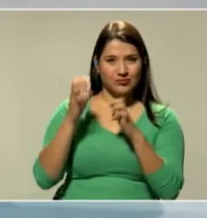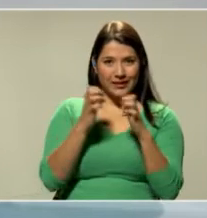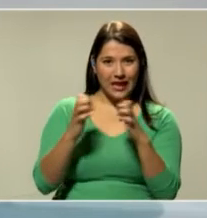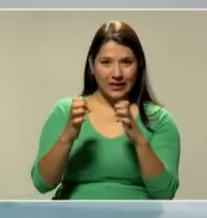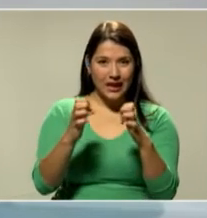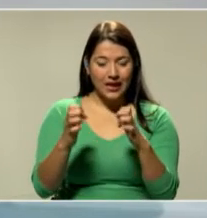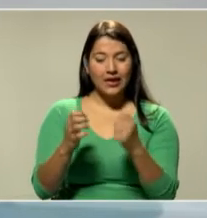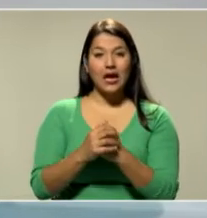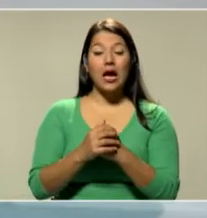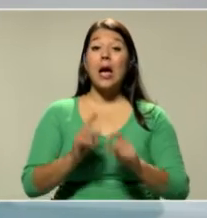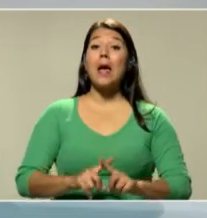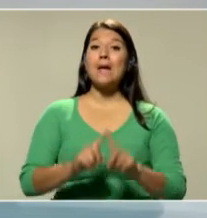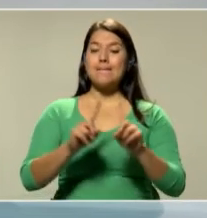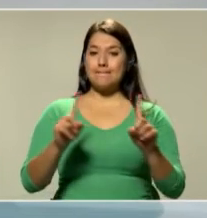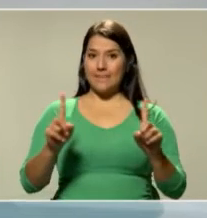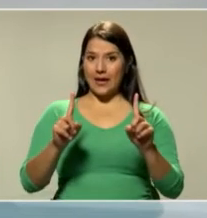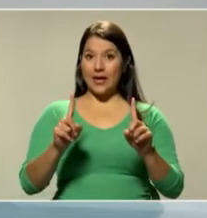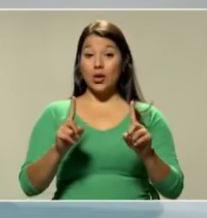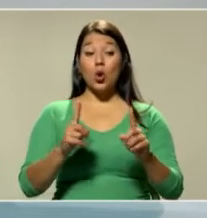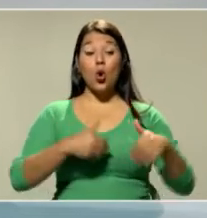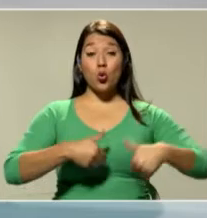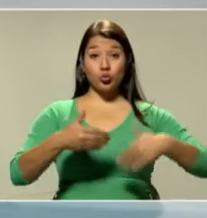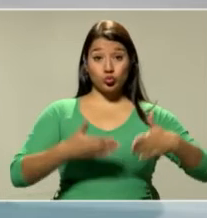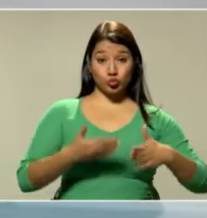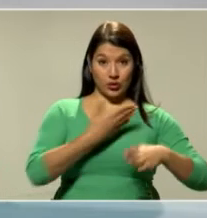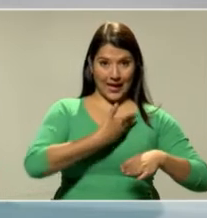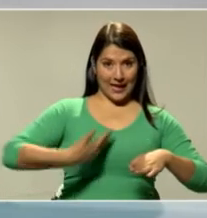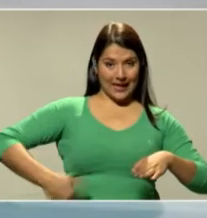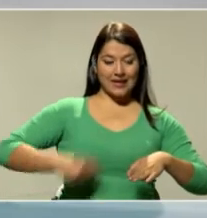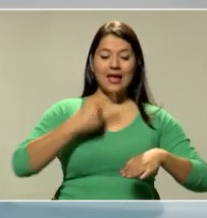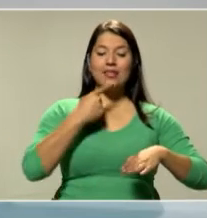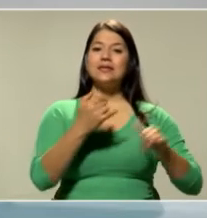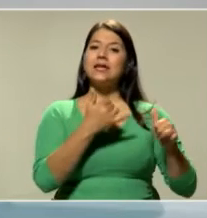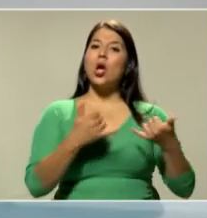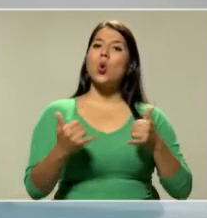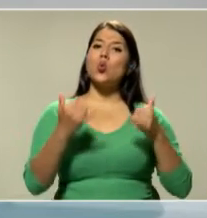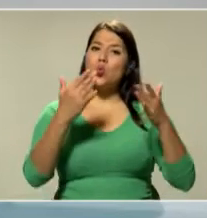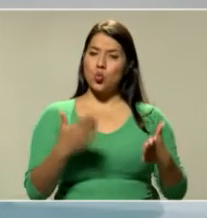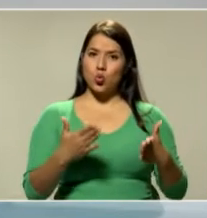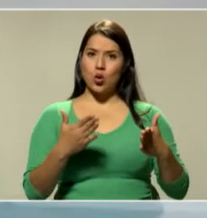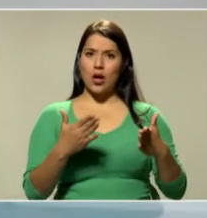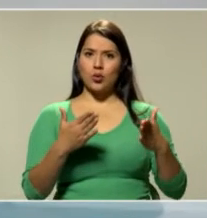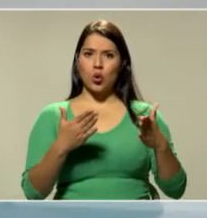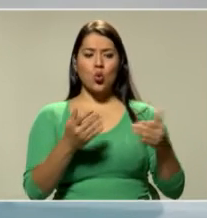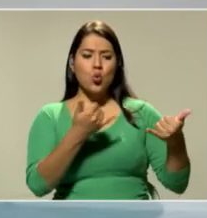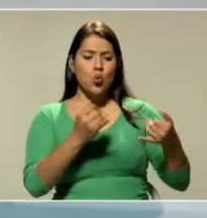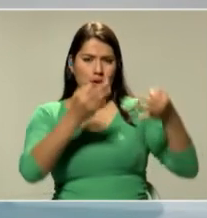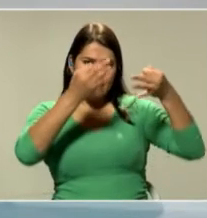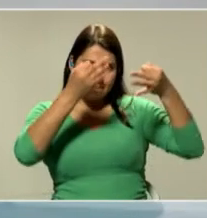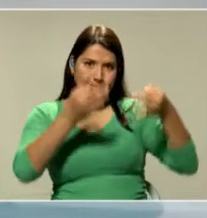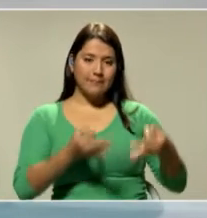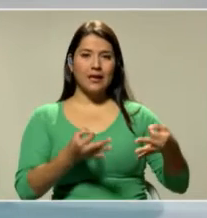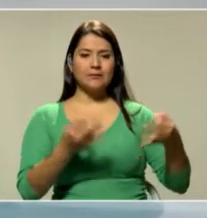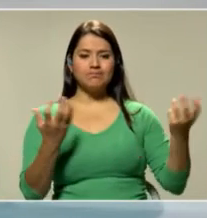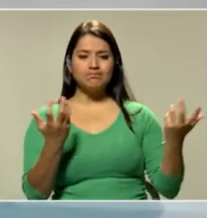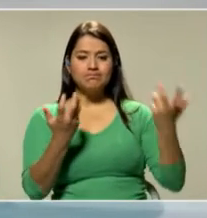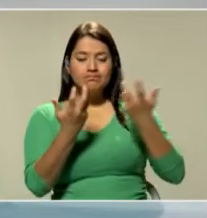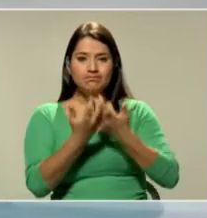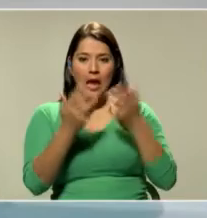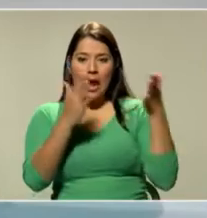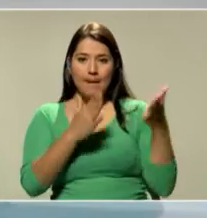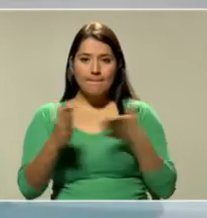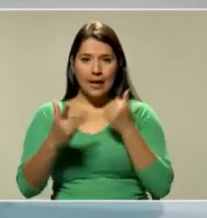el propio estratega herediano asegura que sus jugadores se aplicaron muy, muy bien al tema táctico y